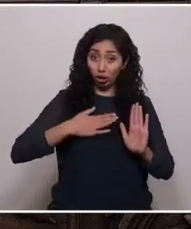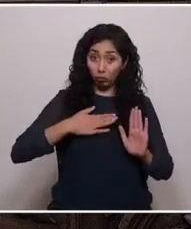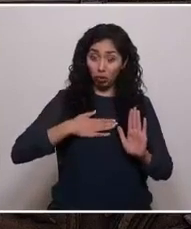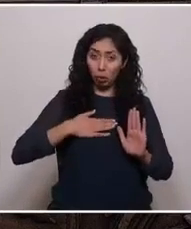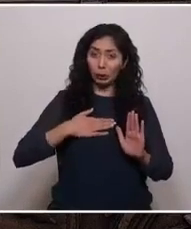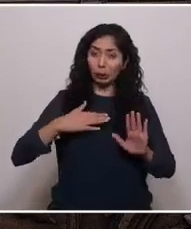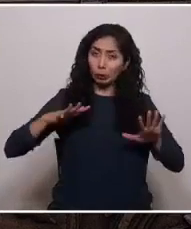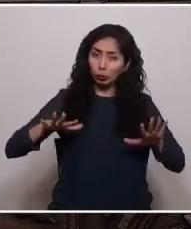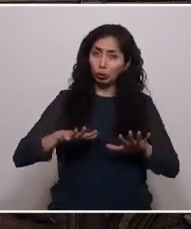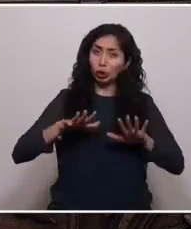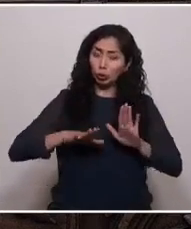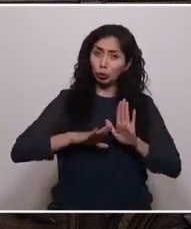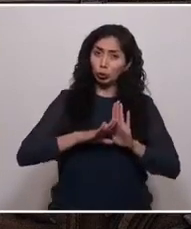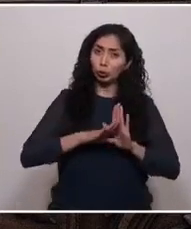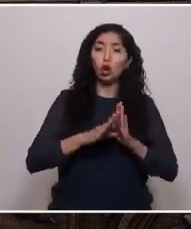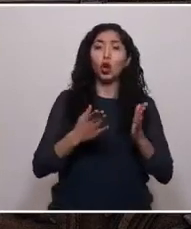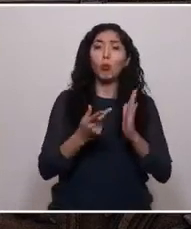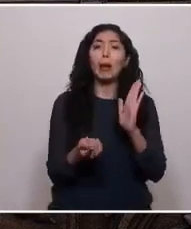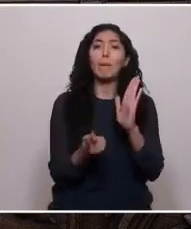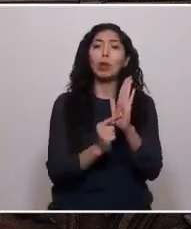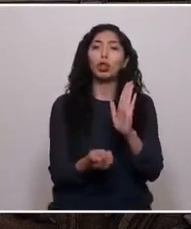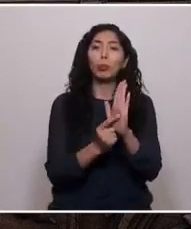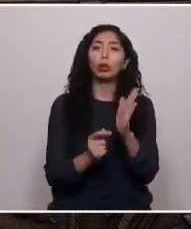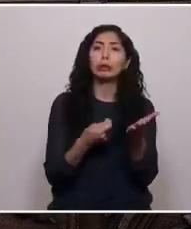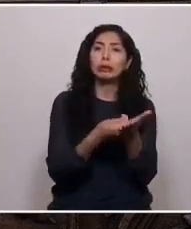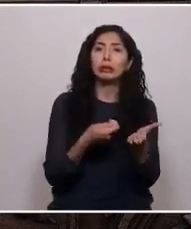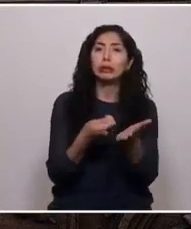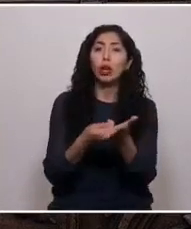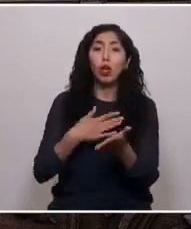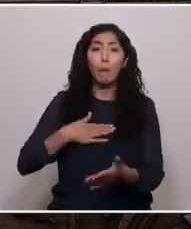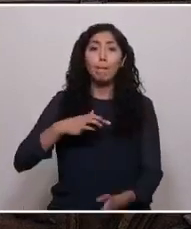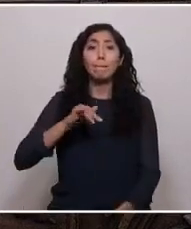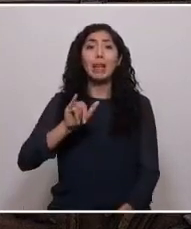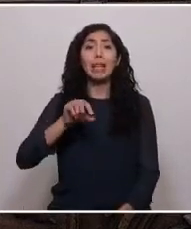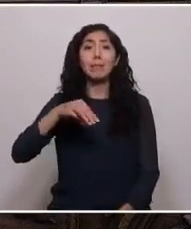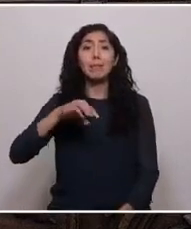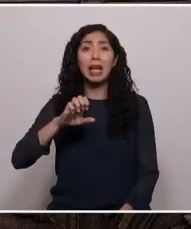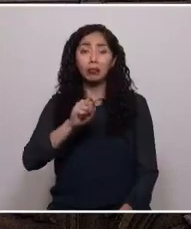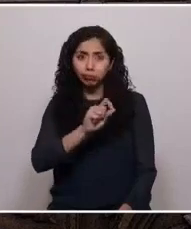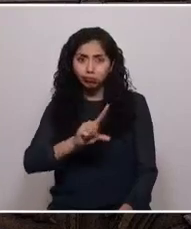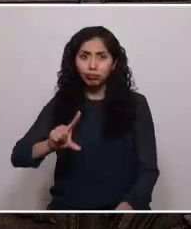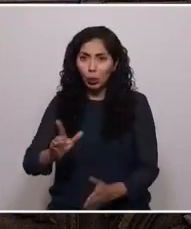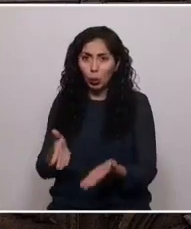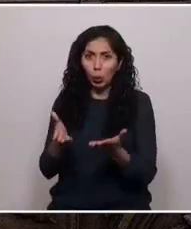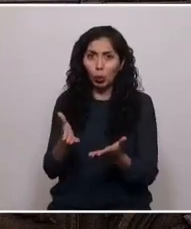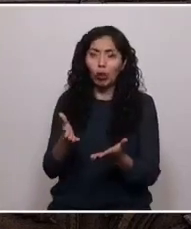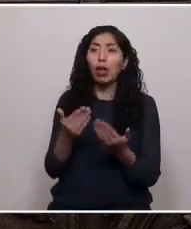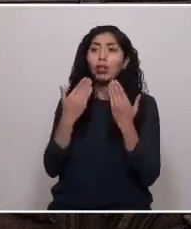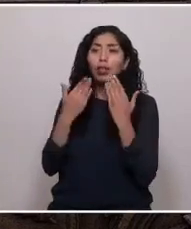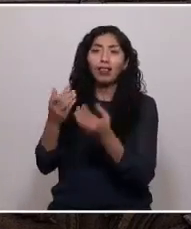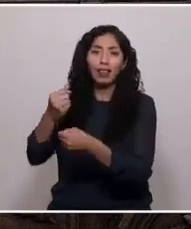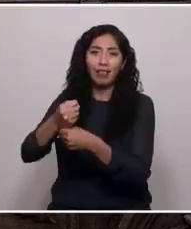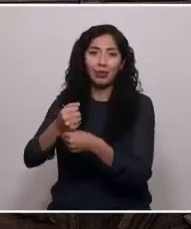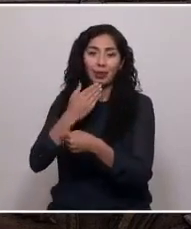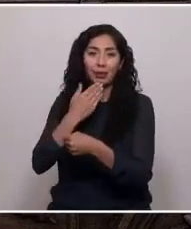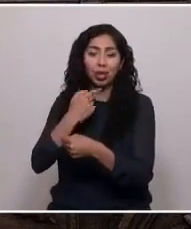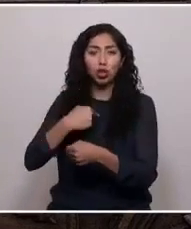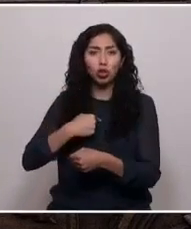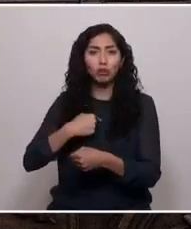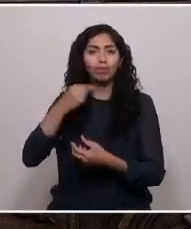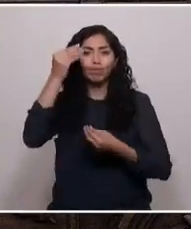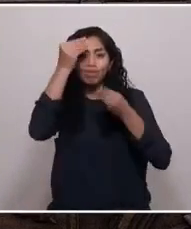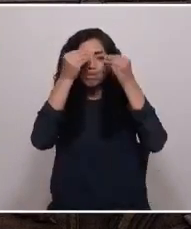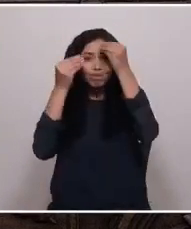esfuerzo pagando impuestos impulsando una pyme que da empleo vengo como una vecina preocupada por el bienestar